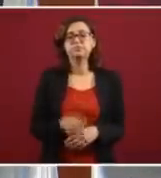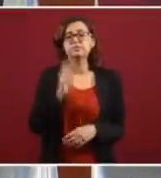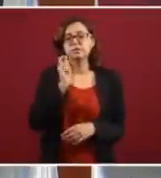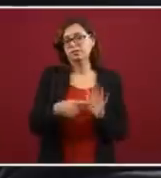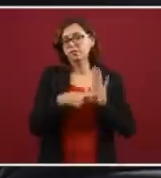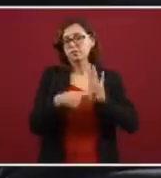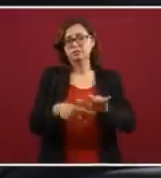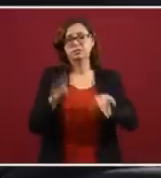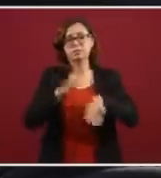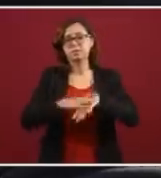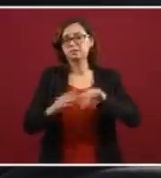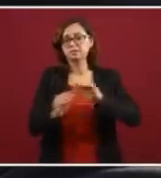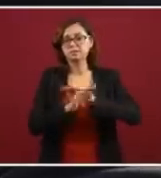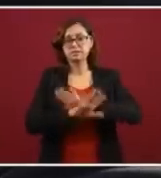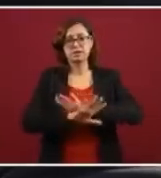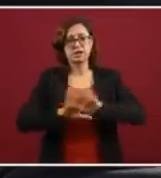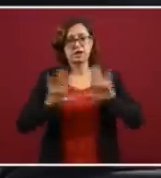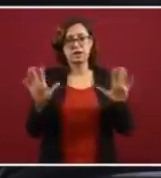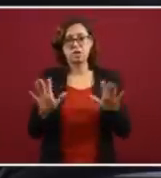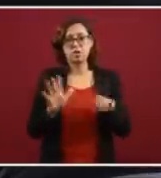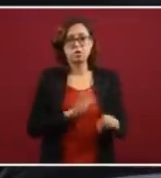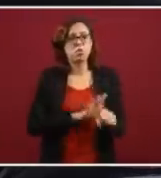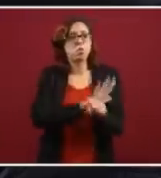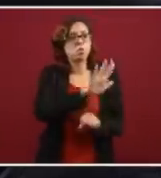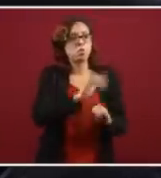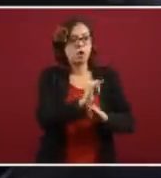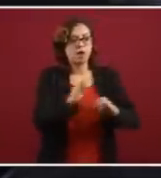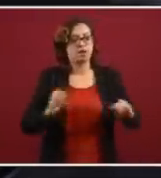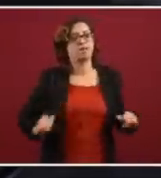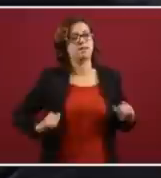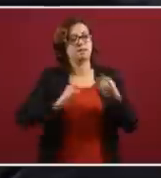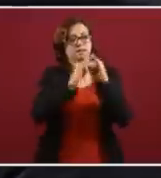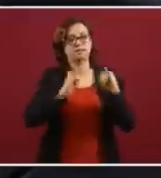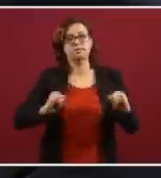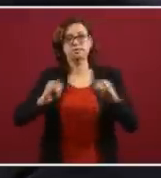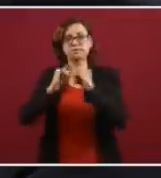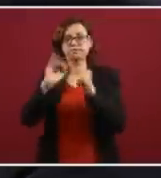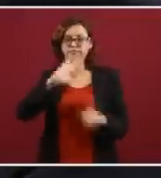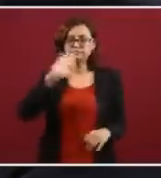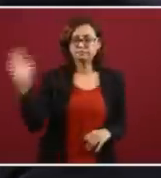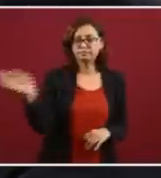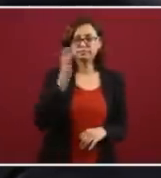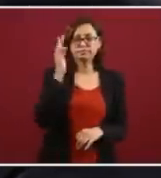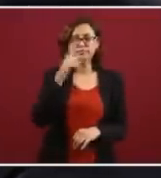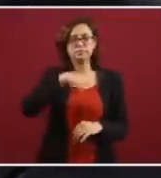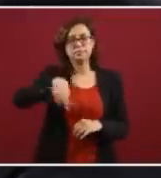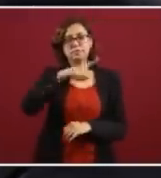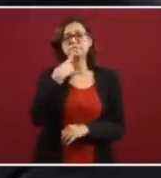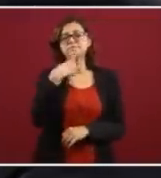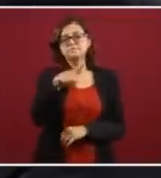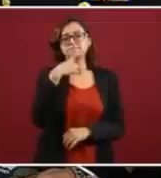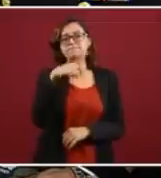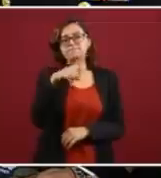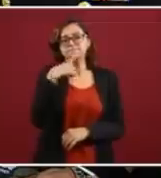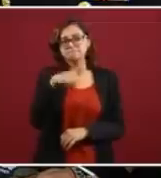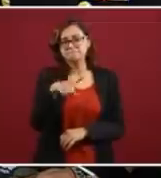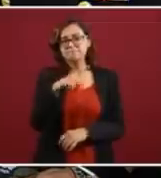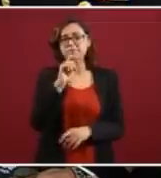clara en cuáles son las dependencias de la Administración Pública Federal que reciben el mayor número de quejas y se